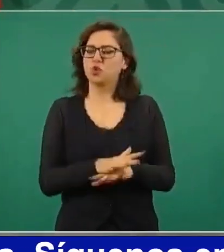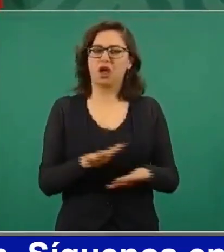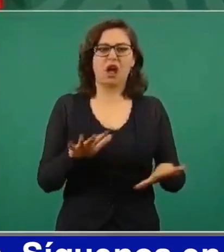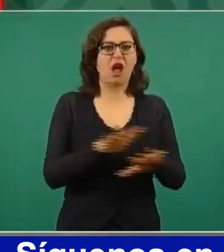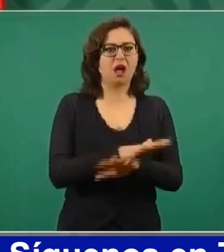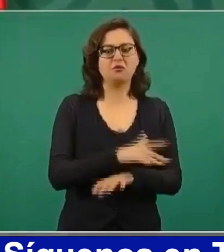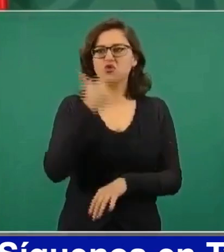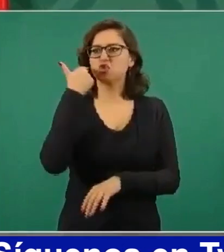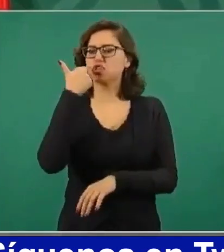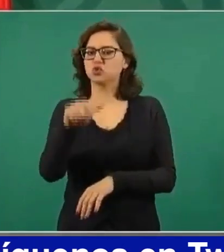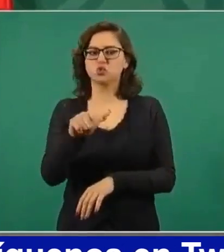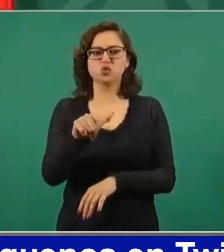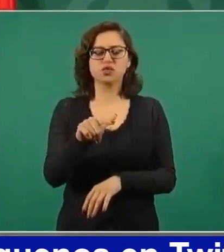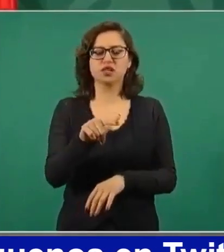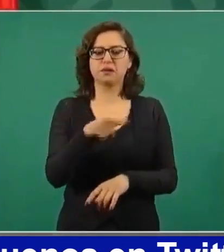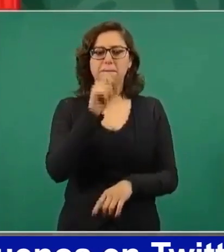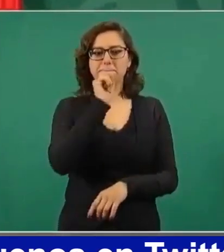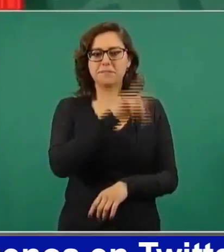transformación.